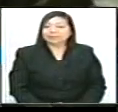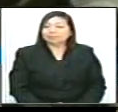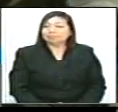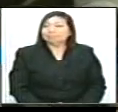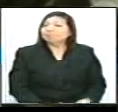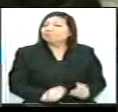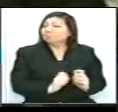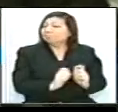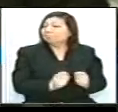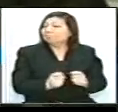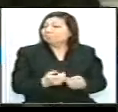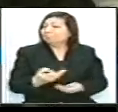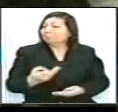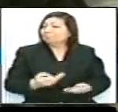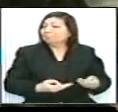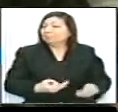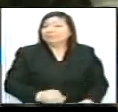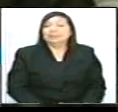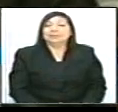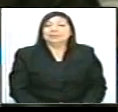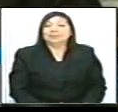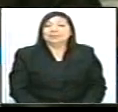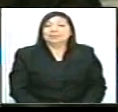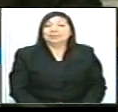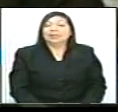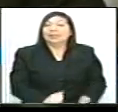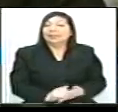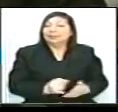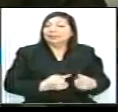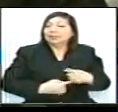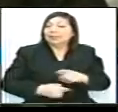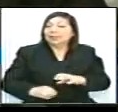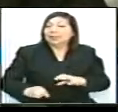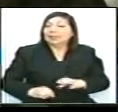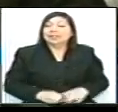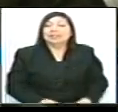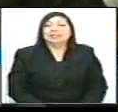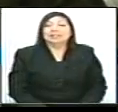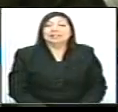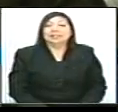La distribución del presupuesto que se ha venido haciendo